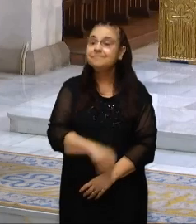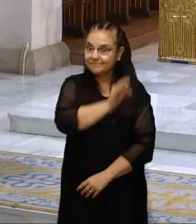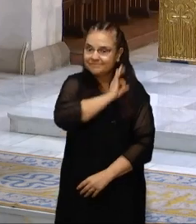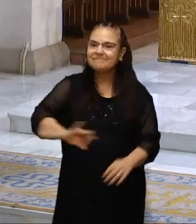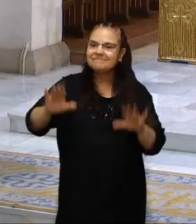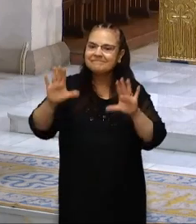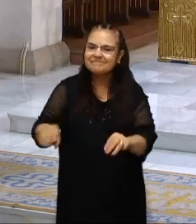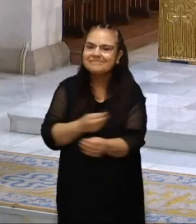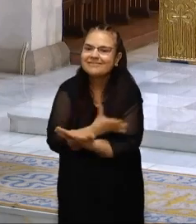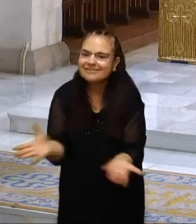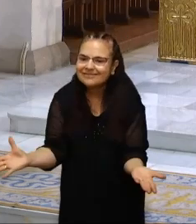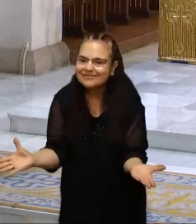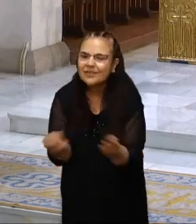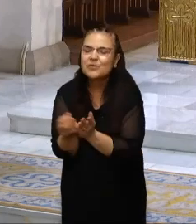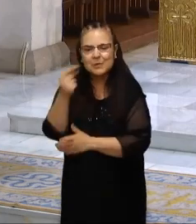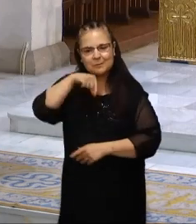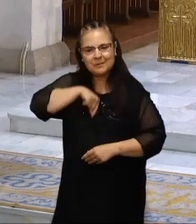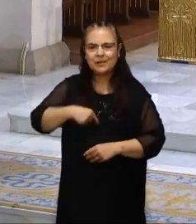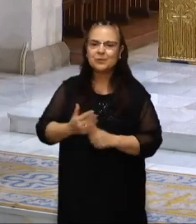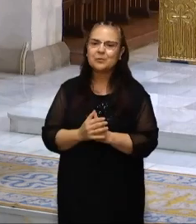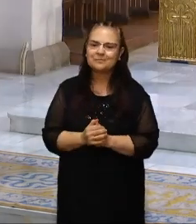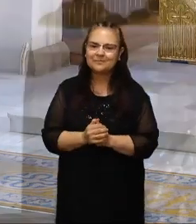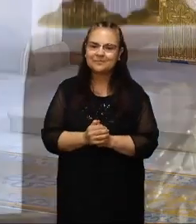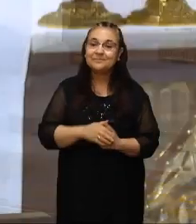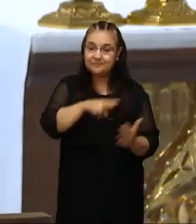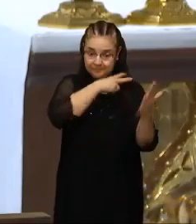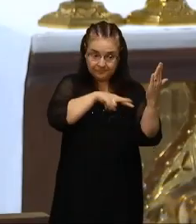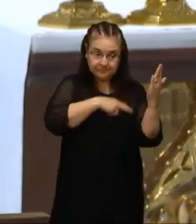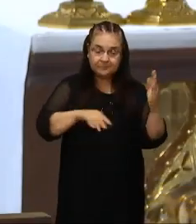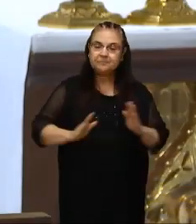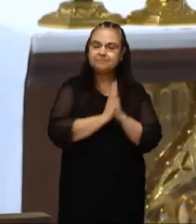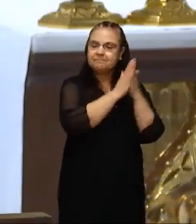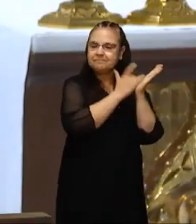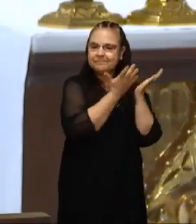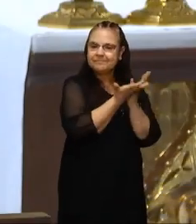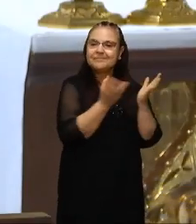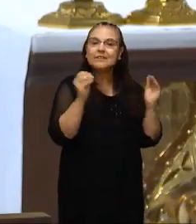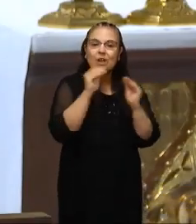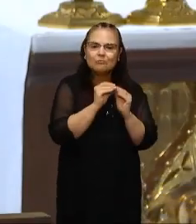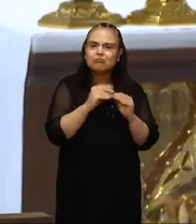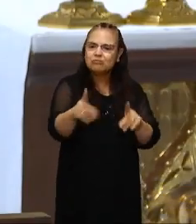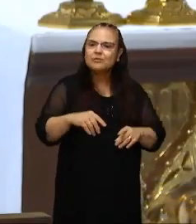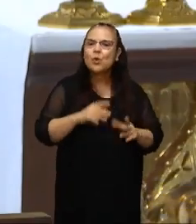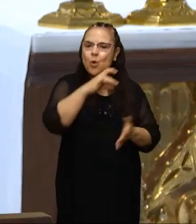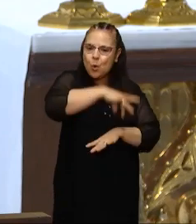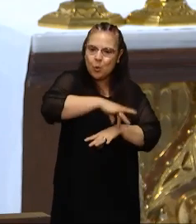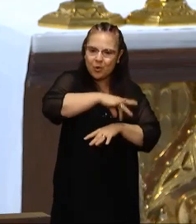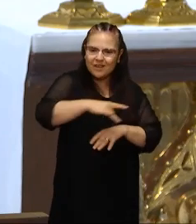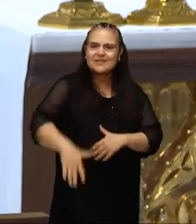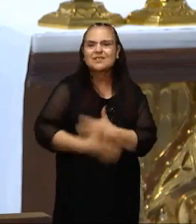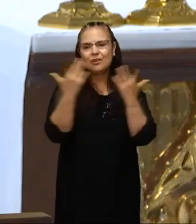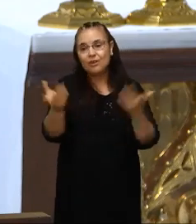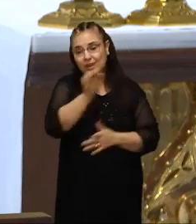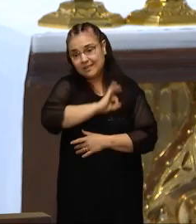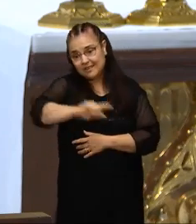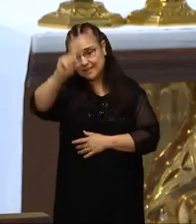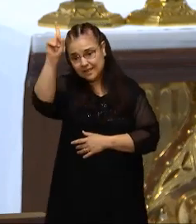El Señor esté con vosotros. Lectura del Santo Evangelio según San Lucas.